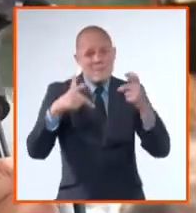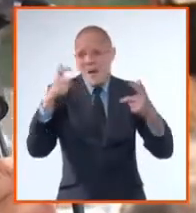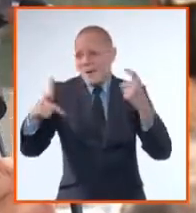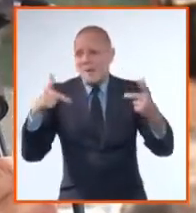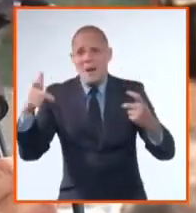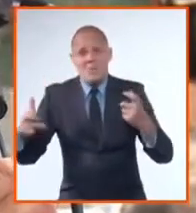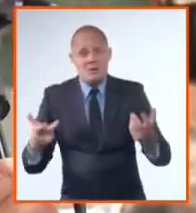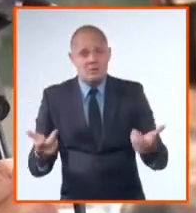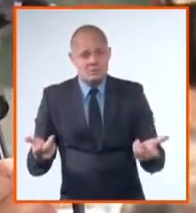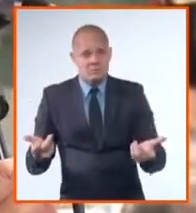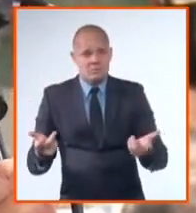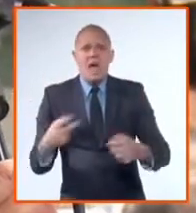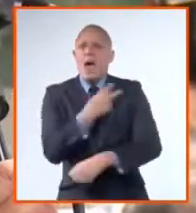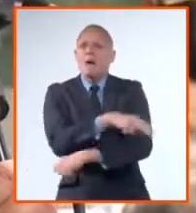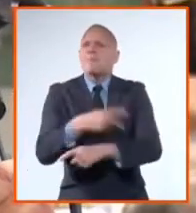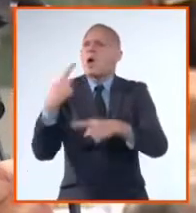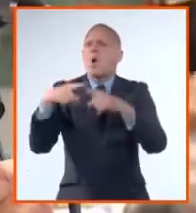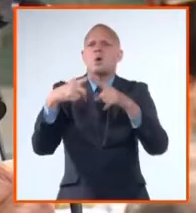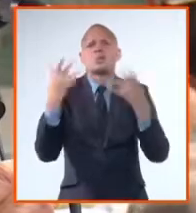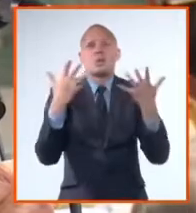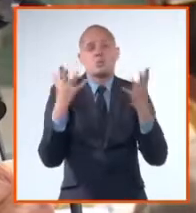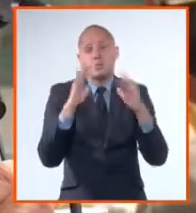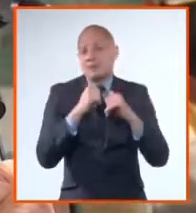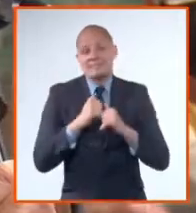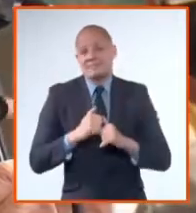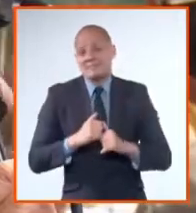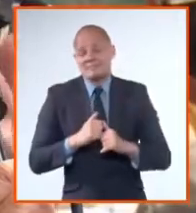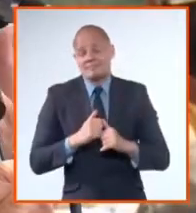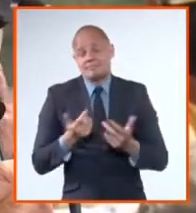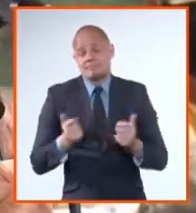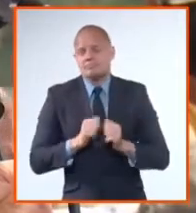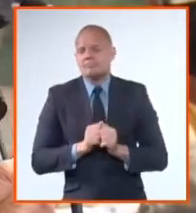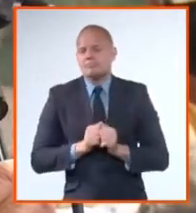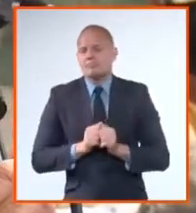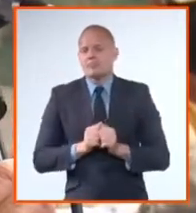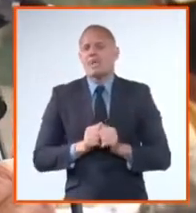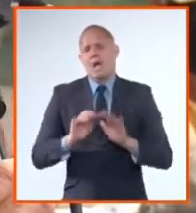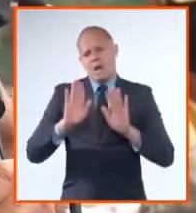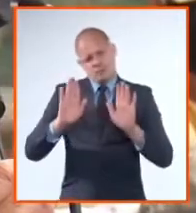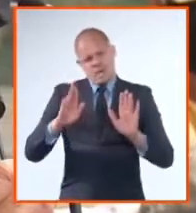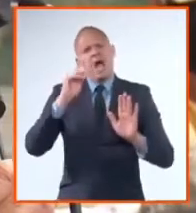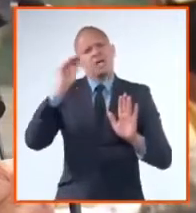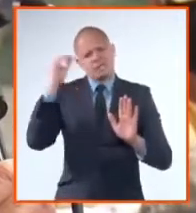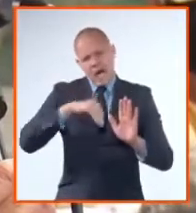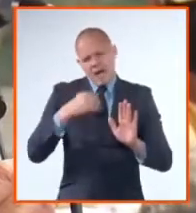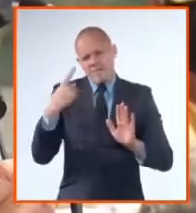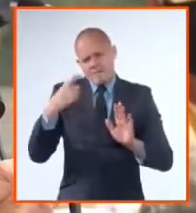enfermedad y para eso hay que seguirse preparando. Pero hay una cuestión